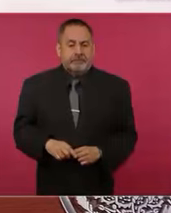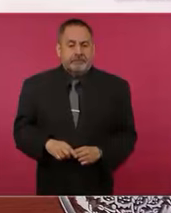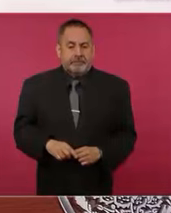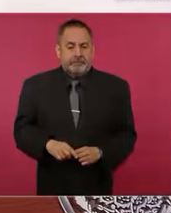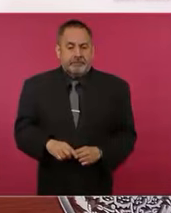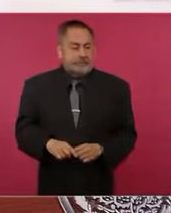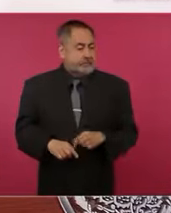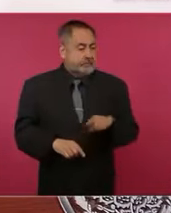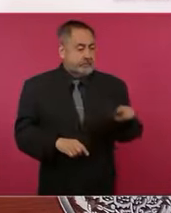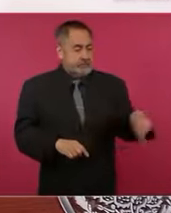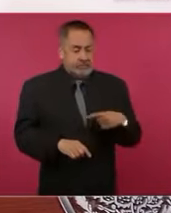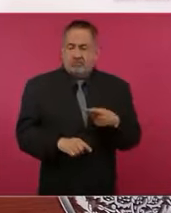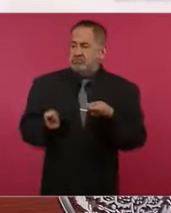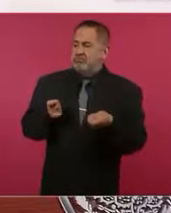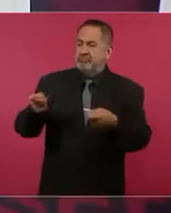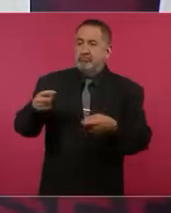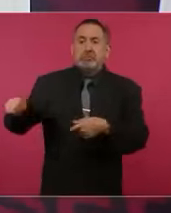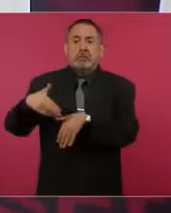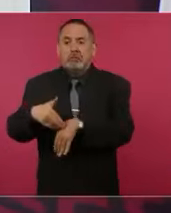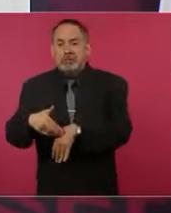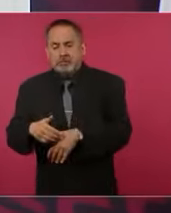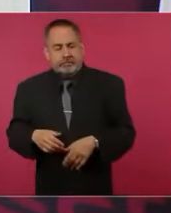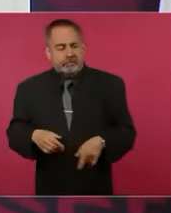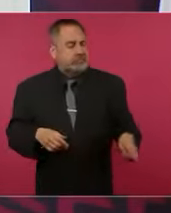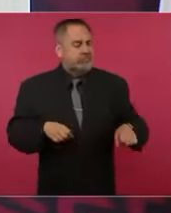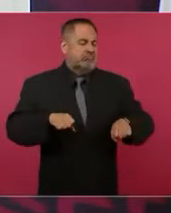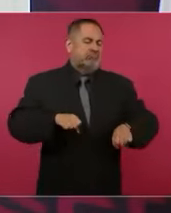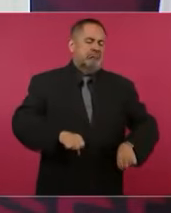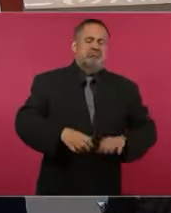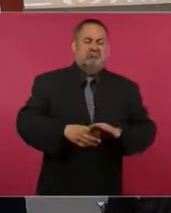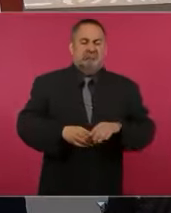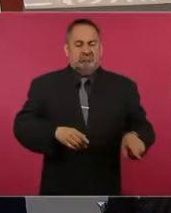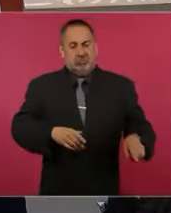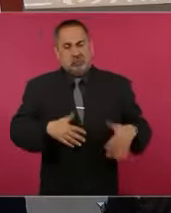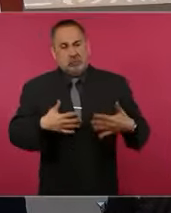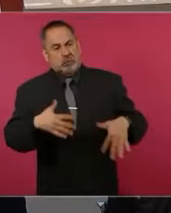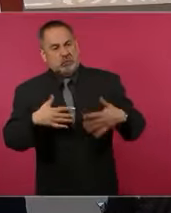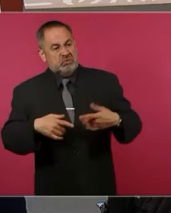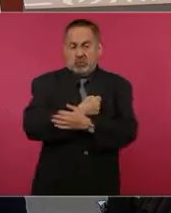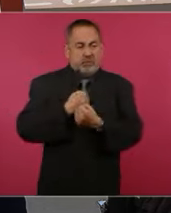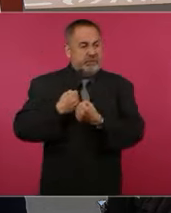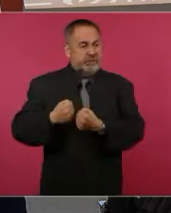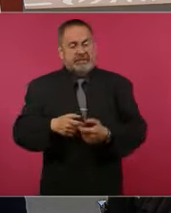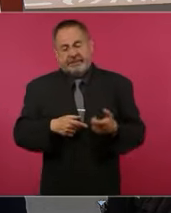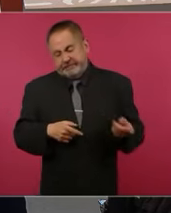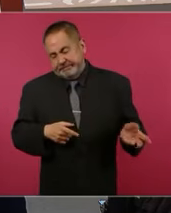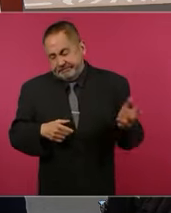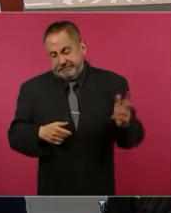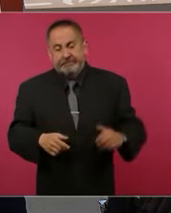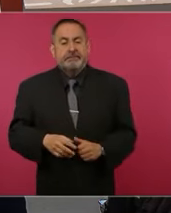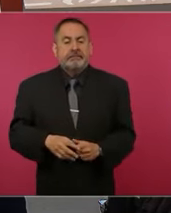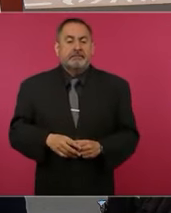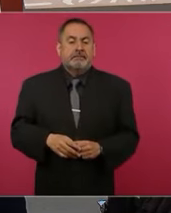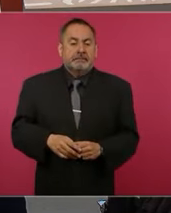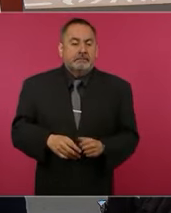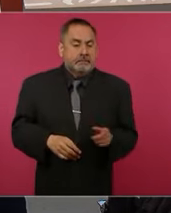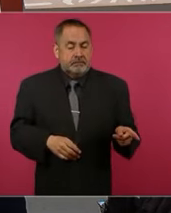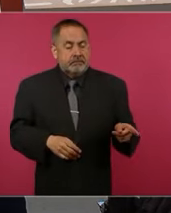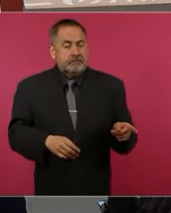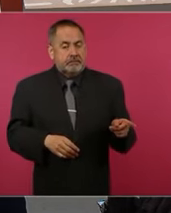en todas las secretarías. Eran completamente influyentes y